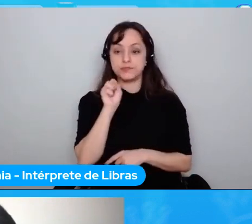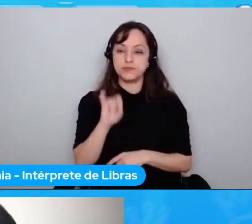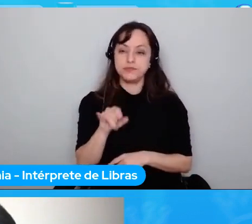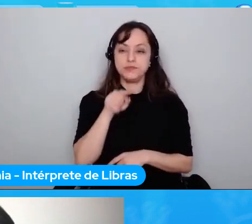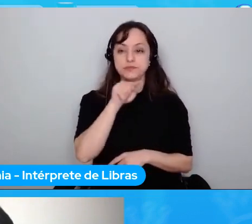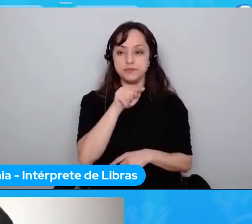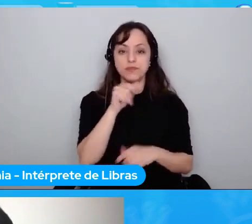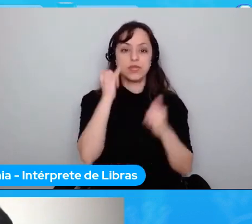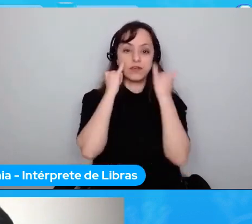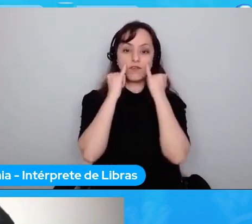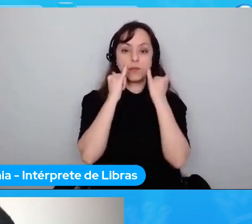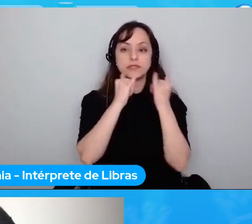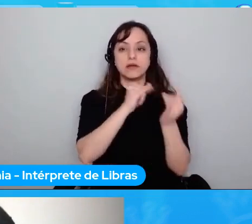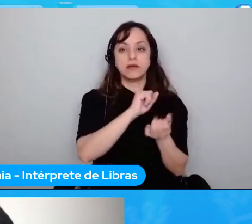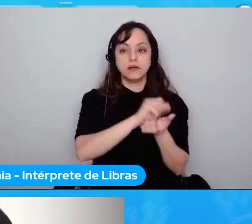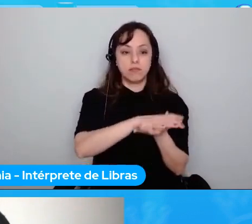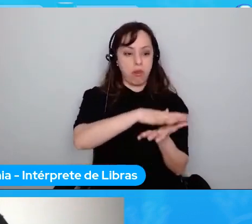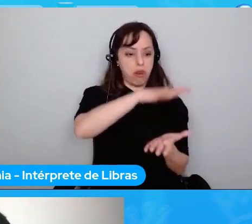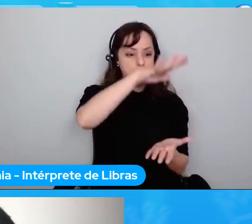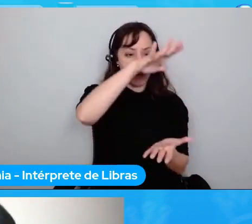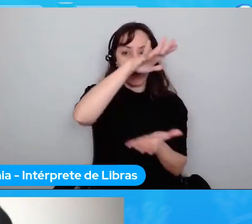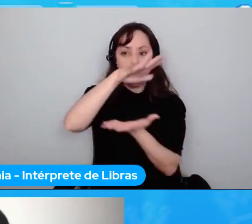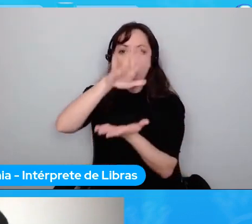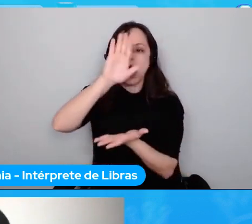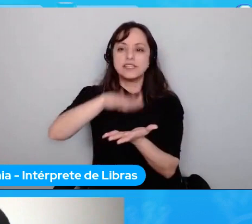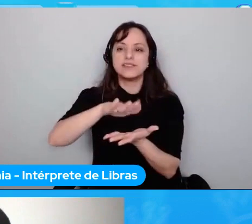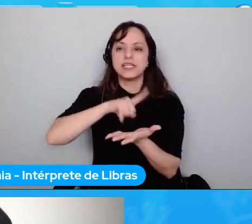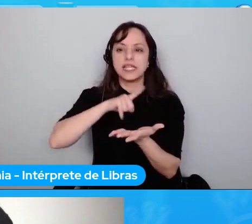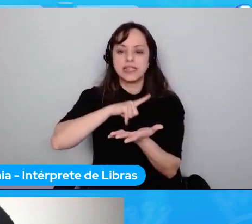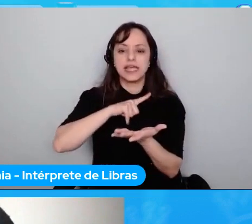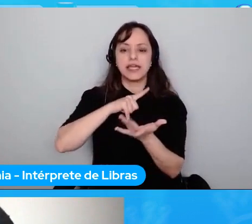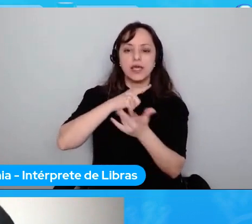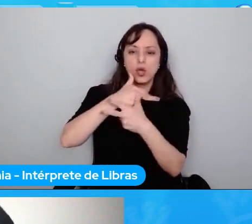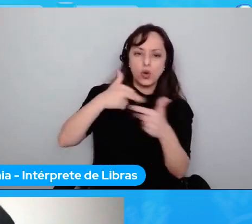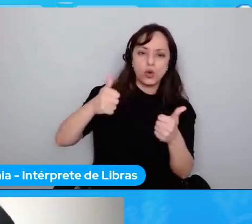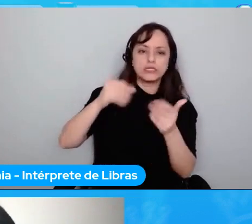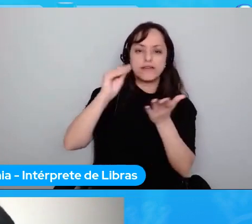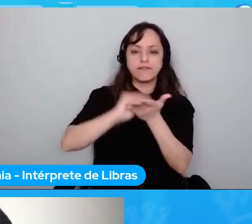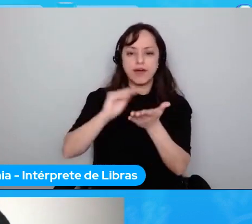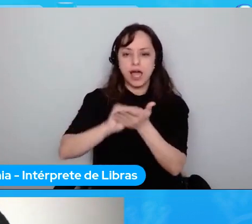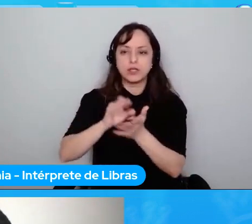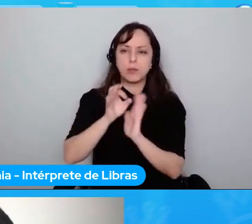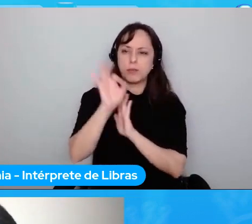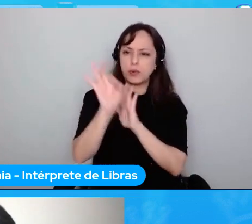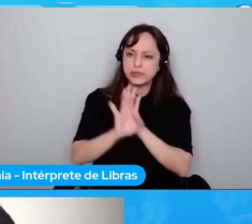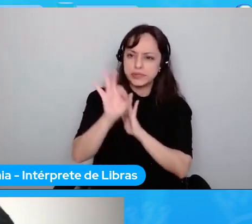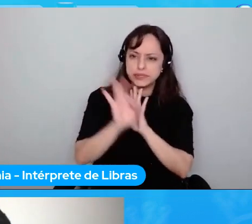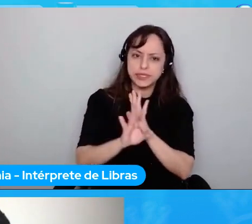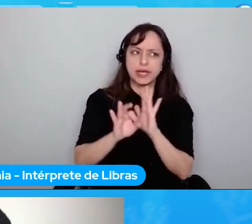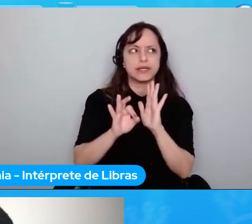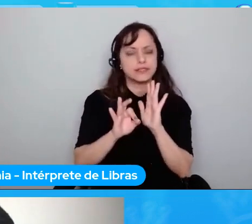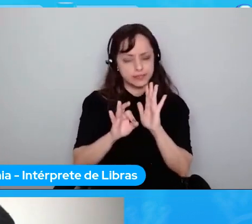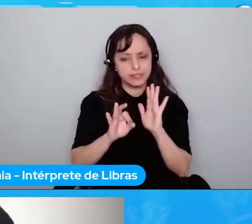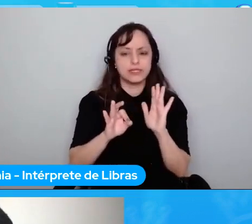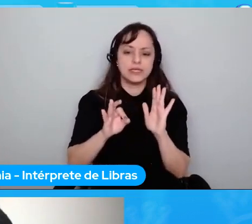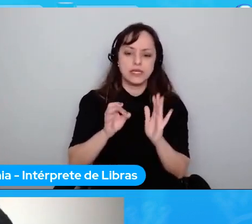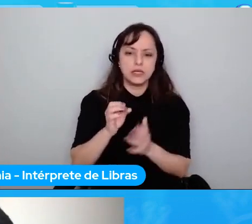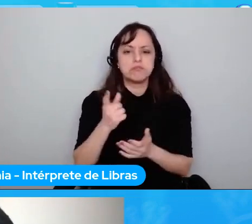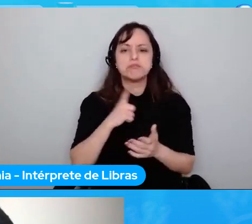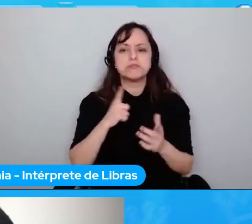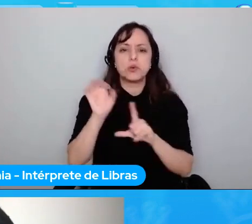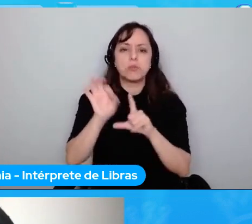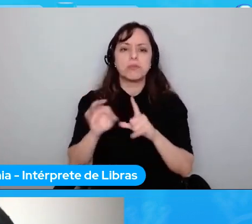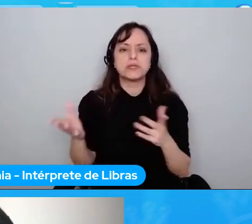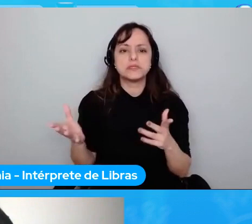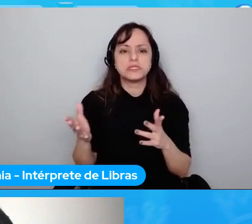datos, ¿tienen bastantes datos faltantes? ¿Cómo lo van procesando? ¿O qué porcentaje de datos van faltando? Te cuento